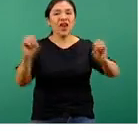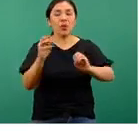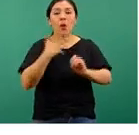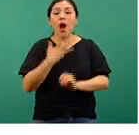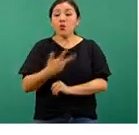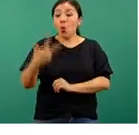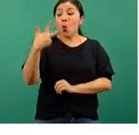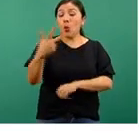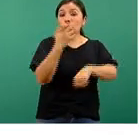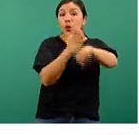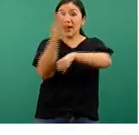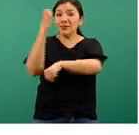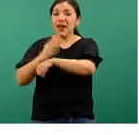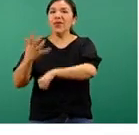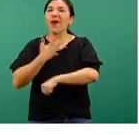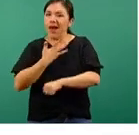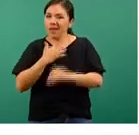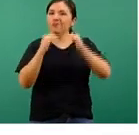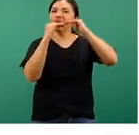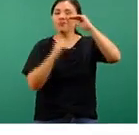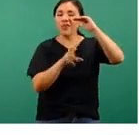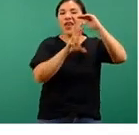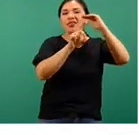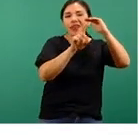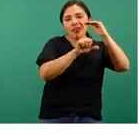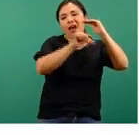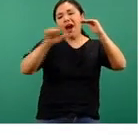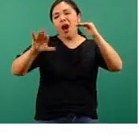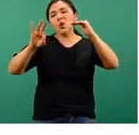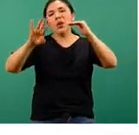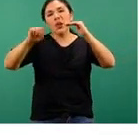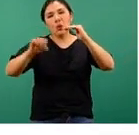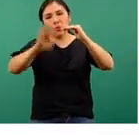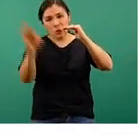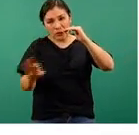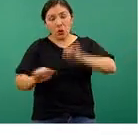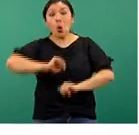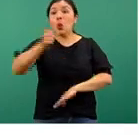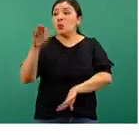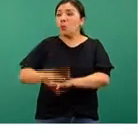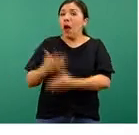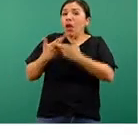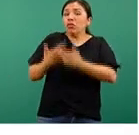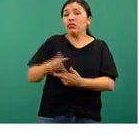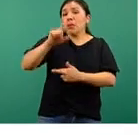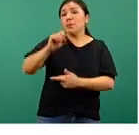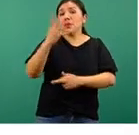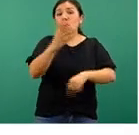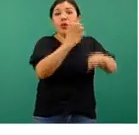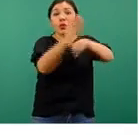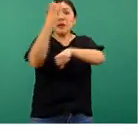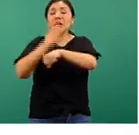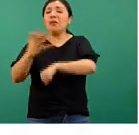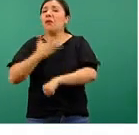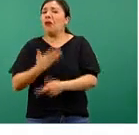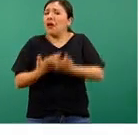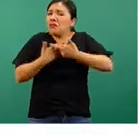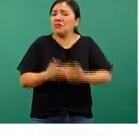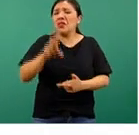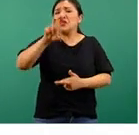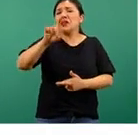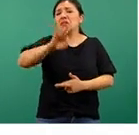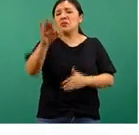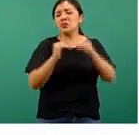8 entidades que están entre el 30 y el 49 y la mayoría, que son 24, tienen inclusive menos del